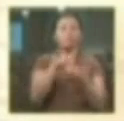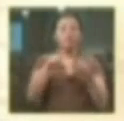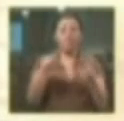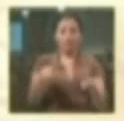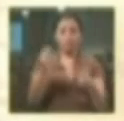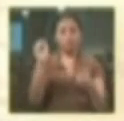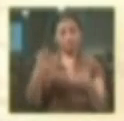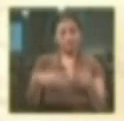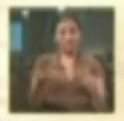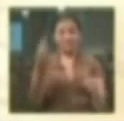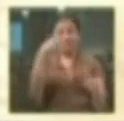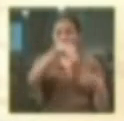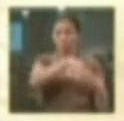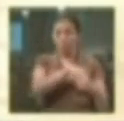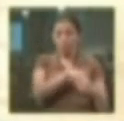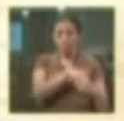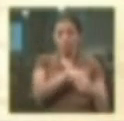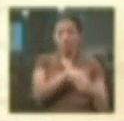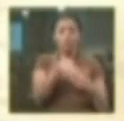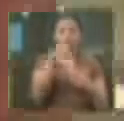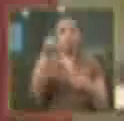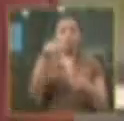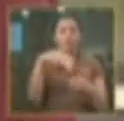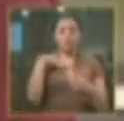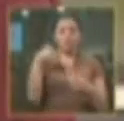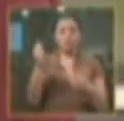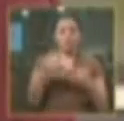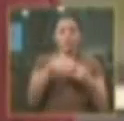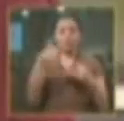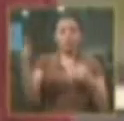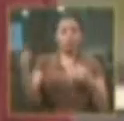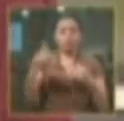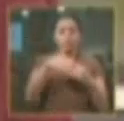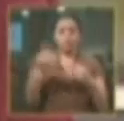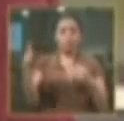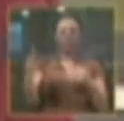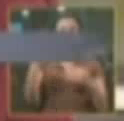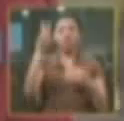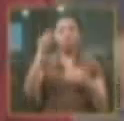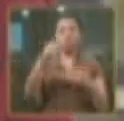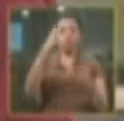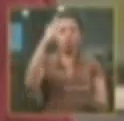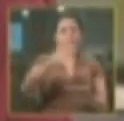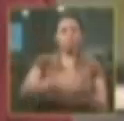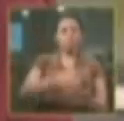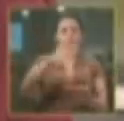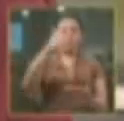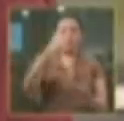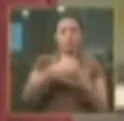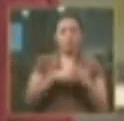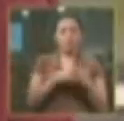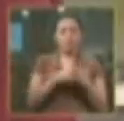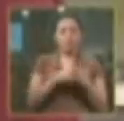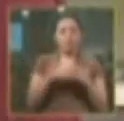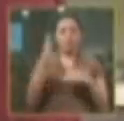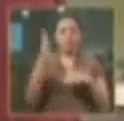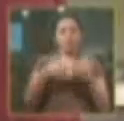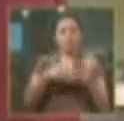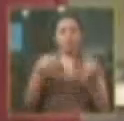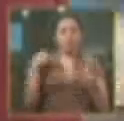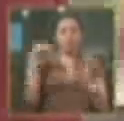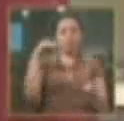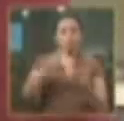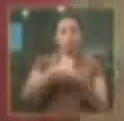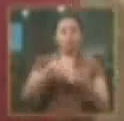se incorporase, el que no esté en los plazos no impide que se incorpore.